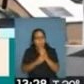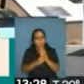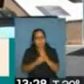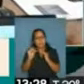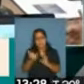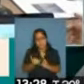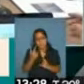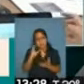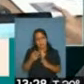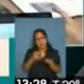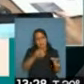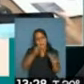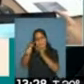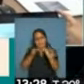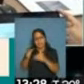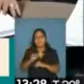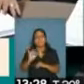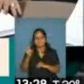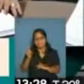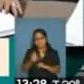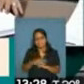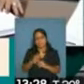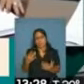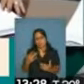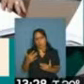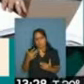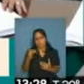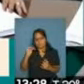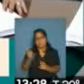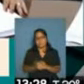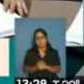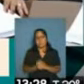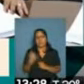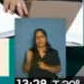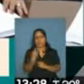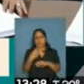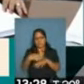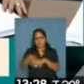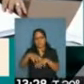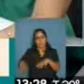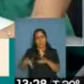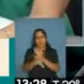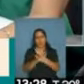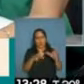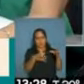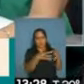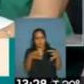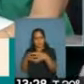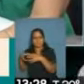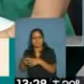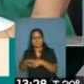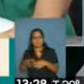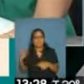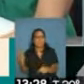¿Va a ser el mecanismo? Así es, ese va a ser el mecanismo, obviamente. Nos dividimos en comisiones porque materialmente era imposible